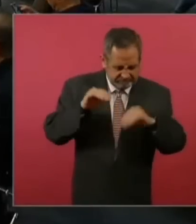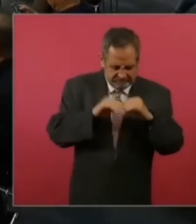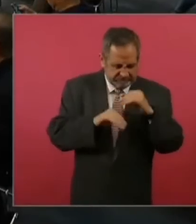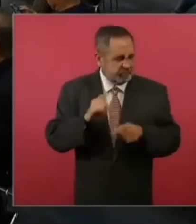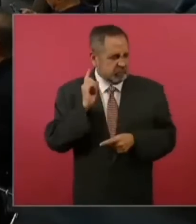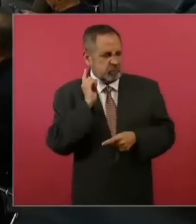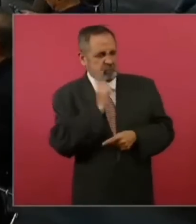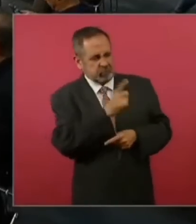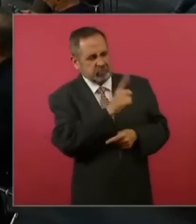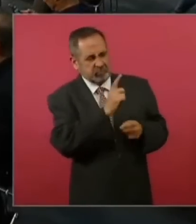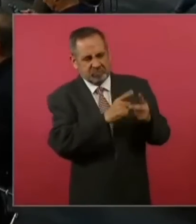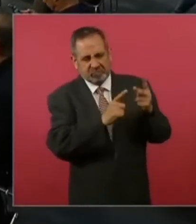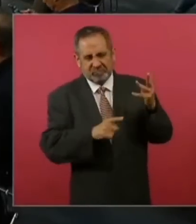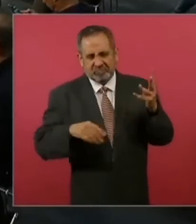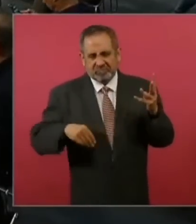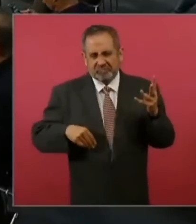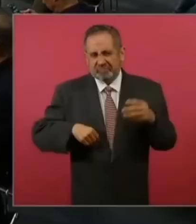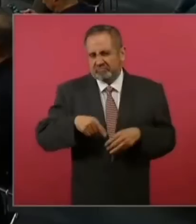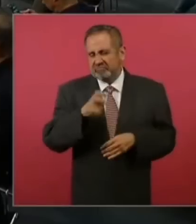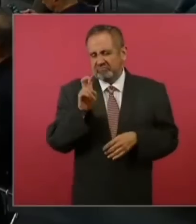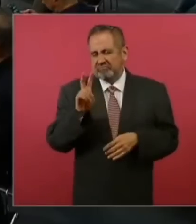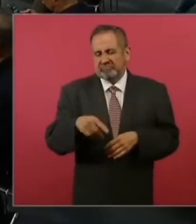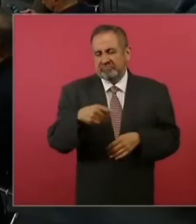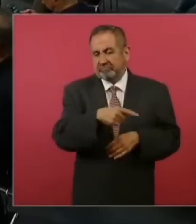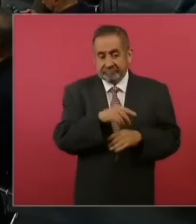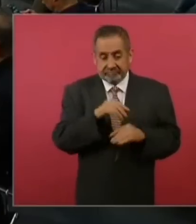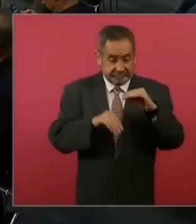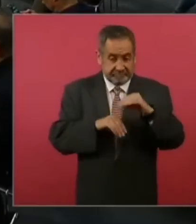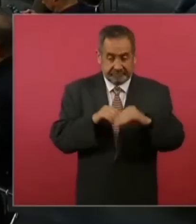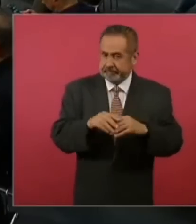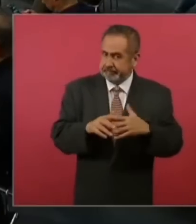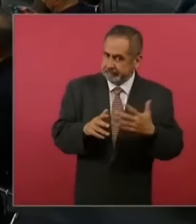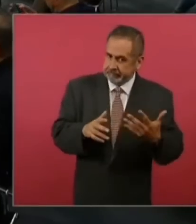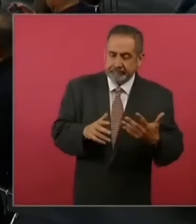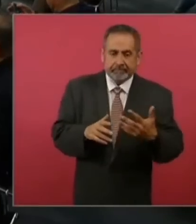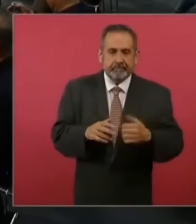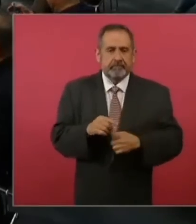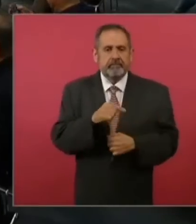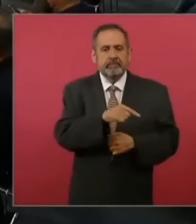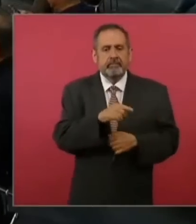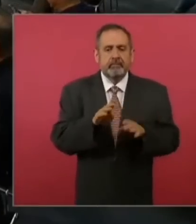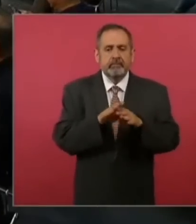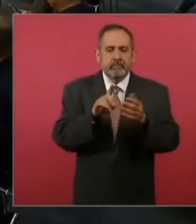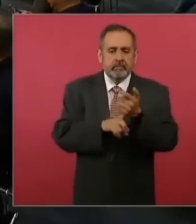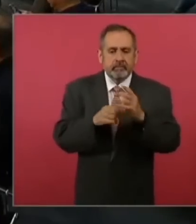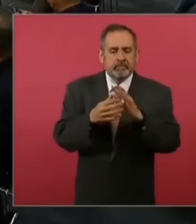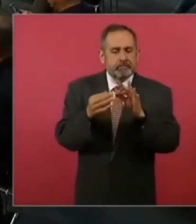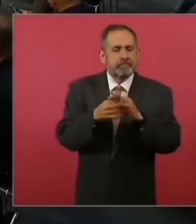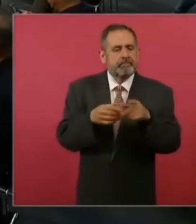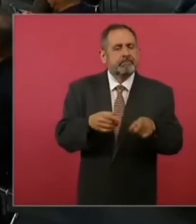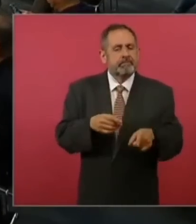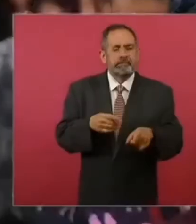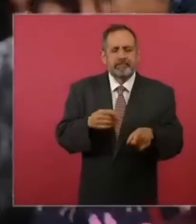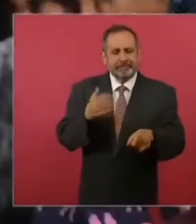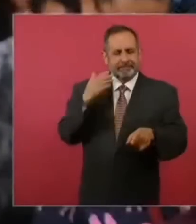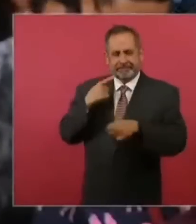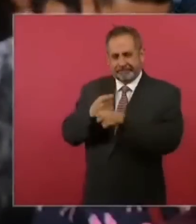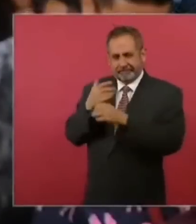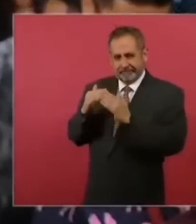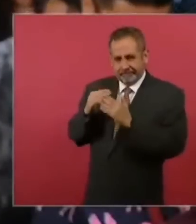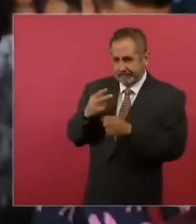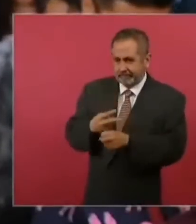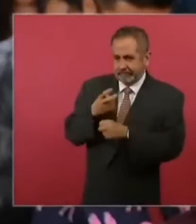estaba ambigua, o que es a un lado donde estaban realizando la modificación de la primera casa. Y